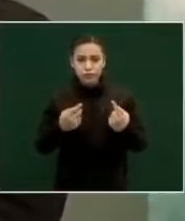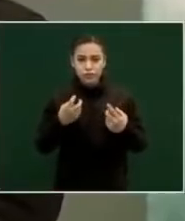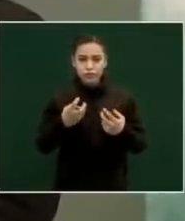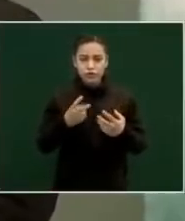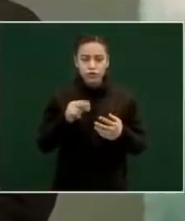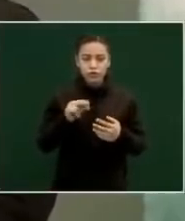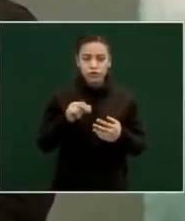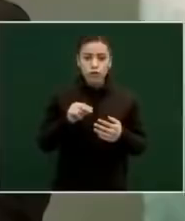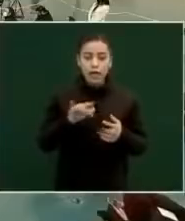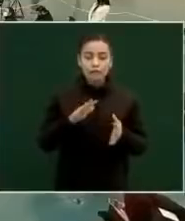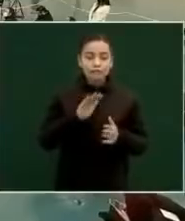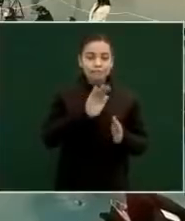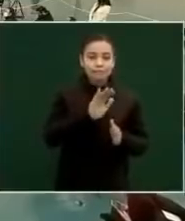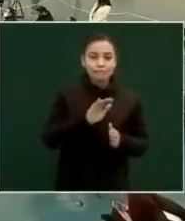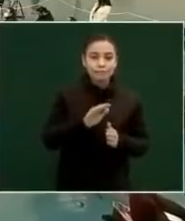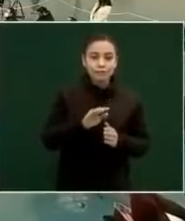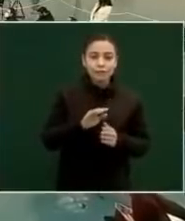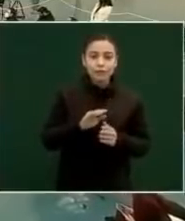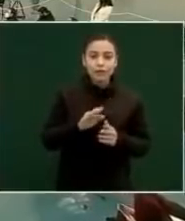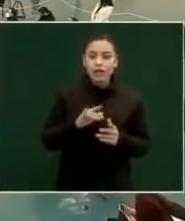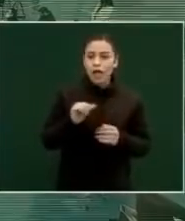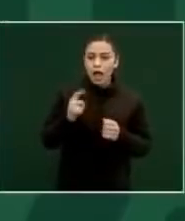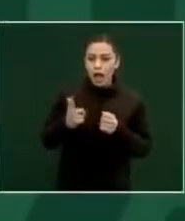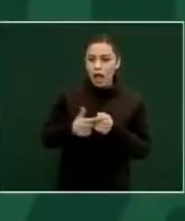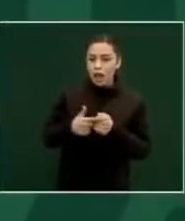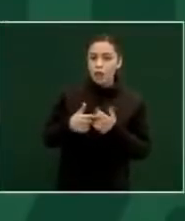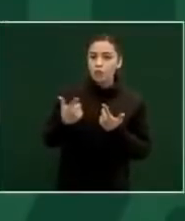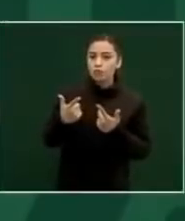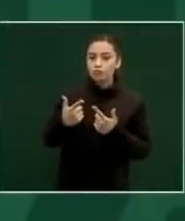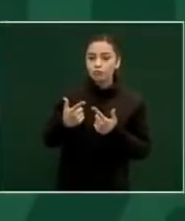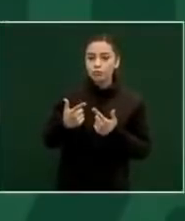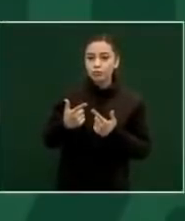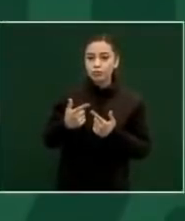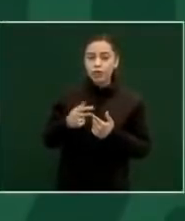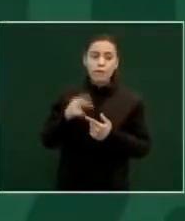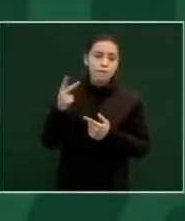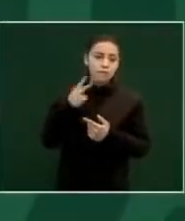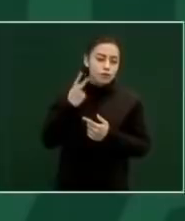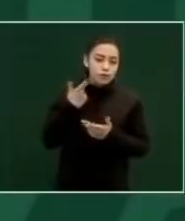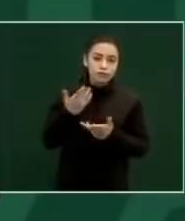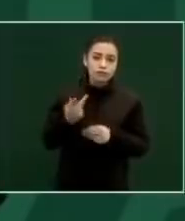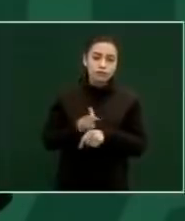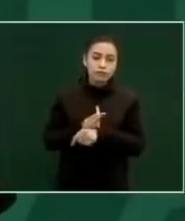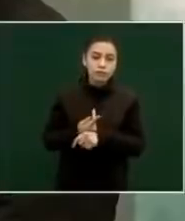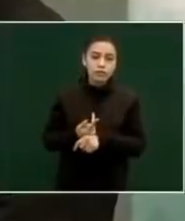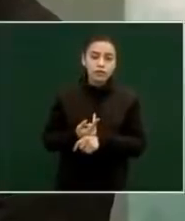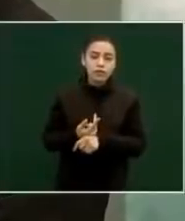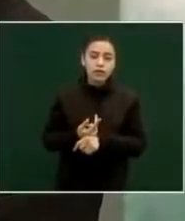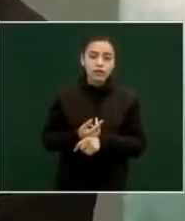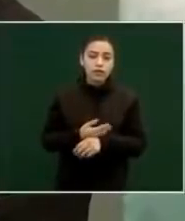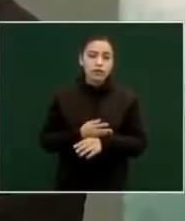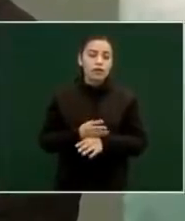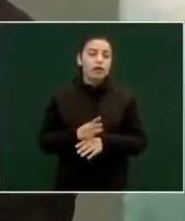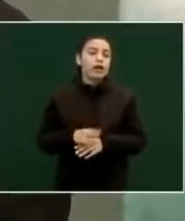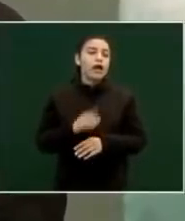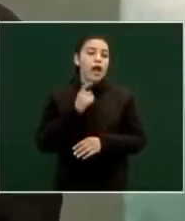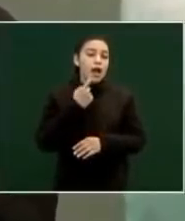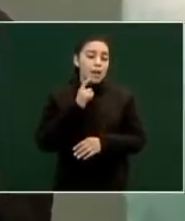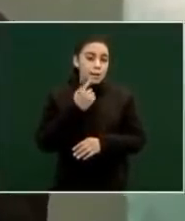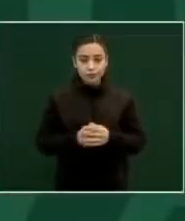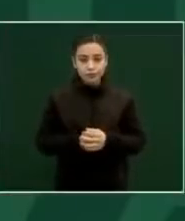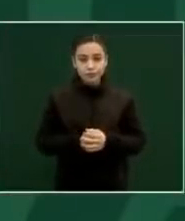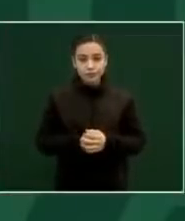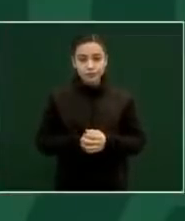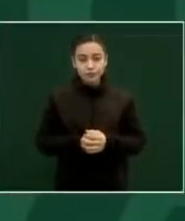él respeta mucho al pueblo de España. En otros temas, López Obrador aseguró que su propuesta para que Claudia Pavlovich sea cónsul